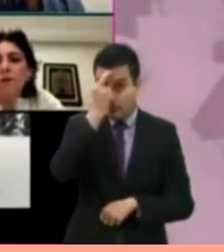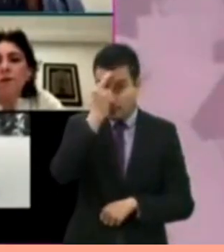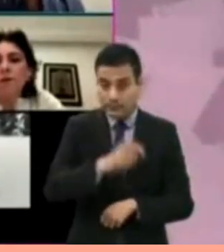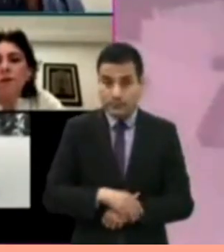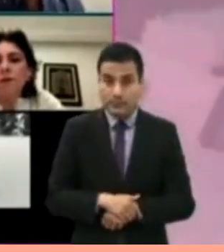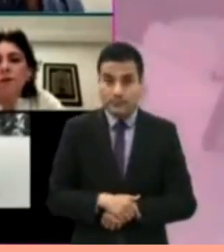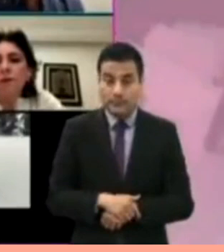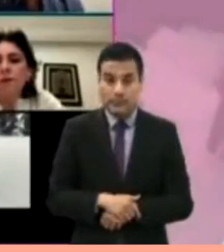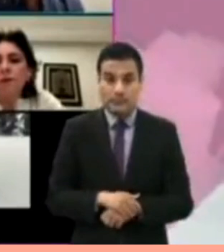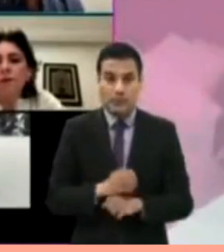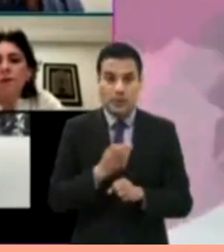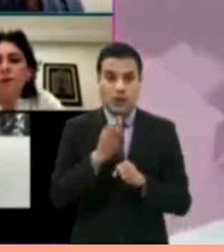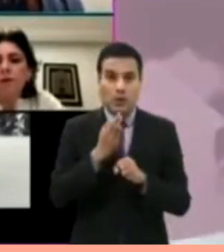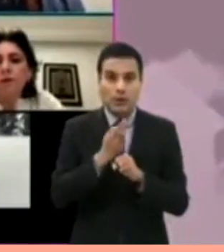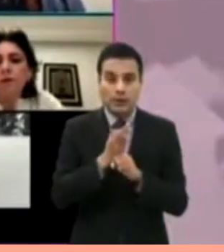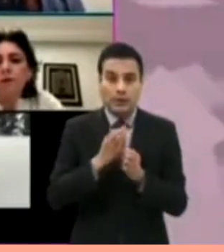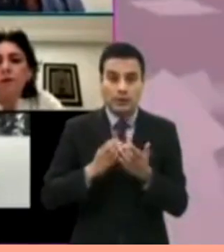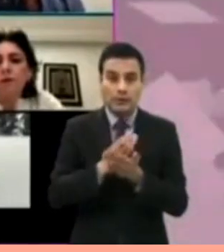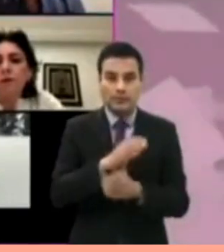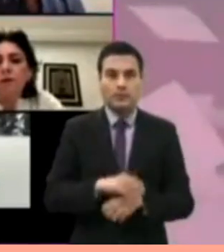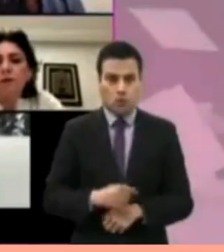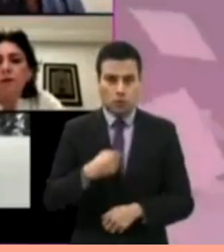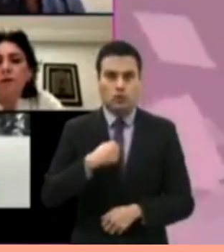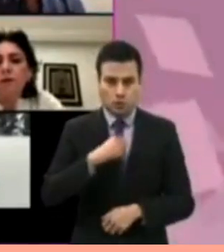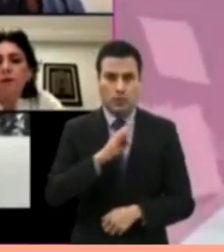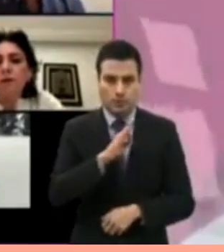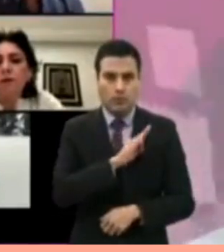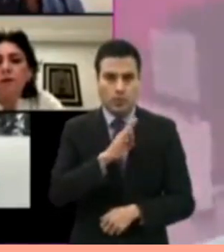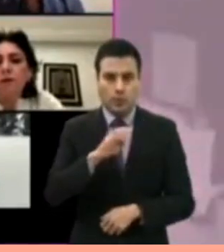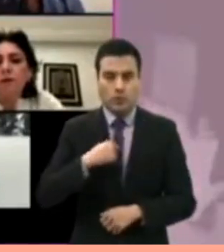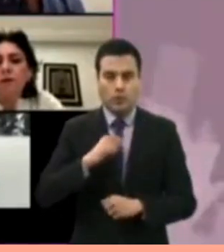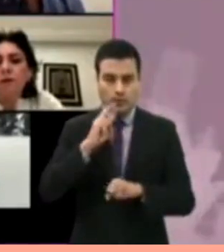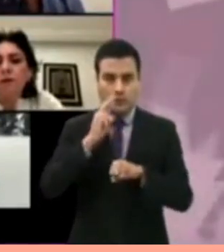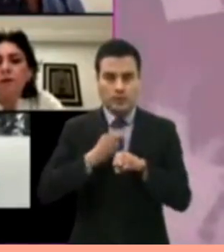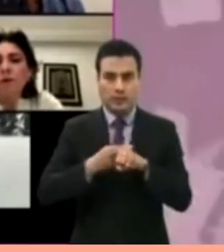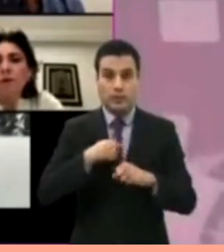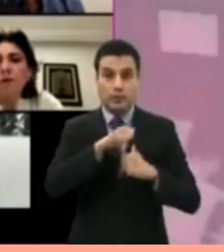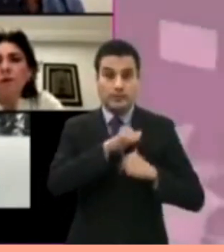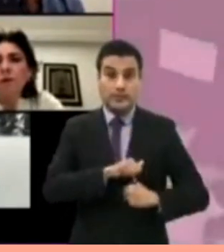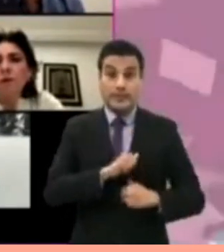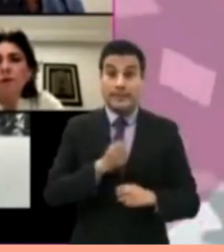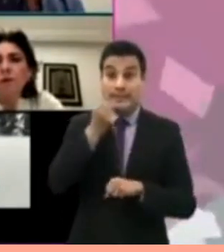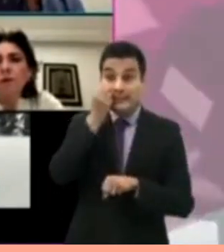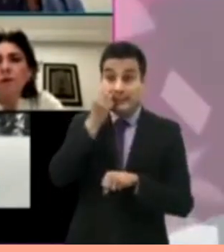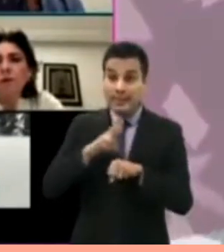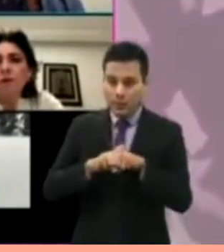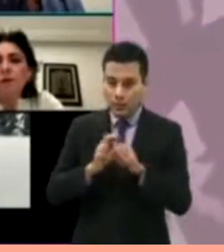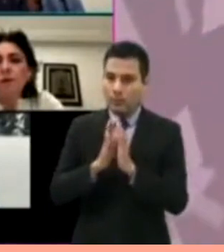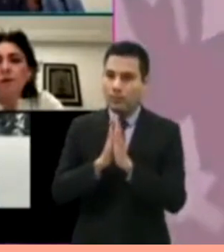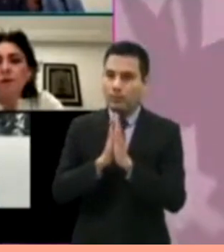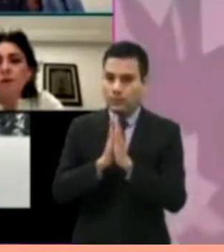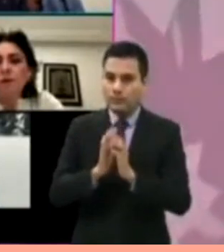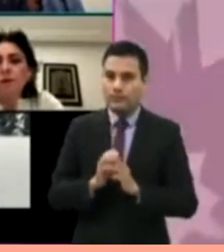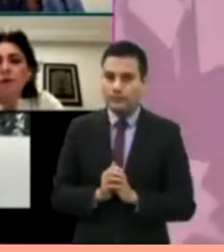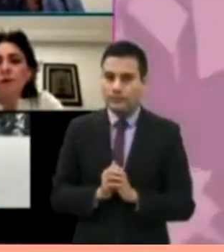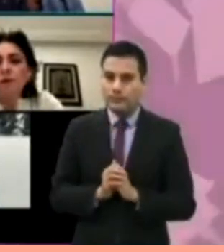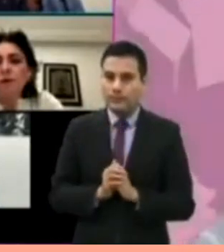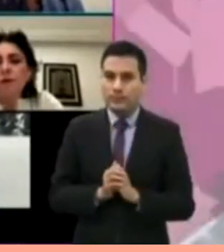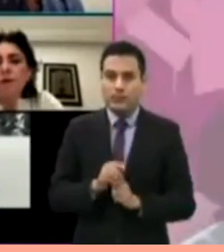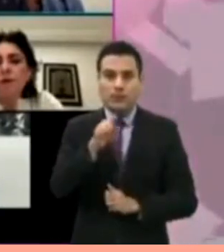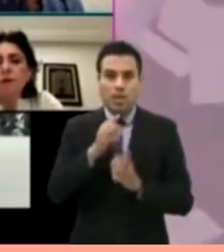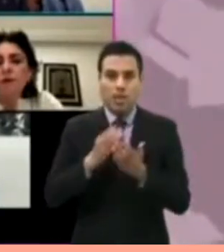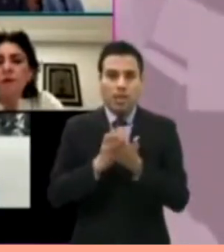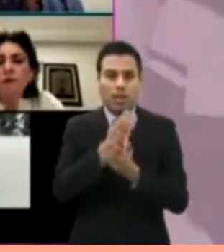interrumpiendo en una intervención, no sé si... No tengo mis atribuciones. Está... al secretario técnico a la... Está usted